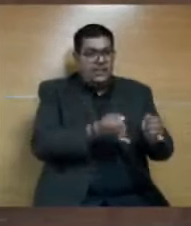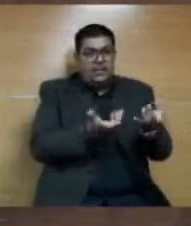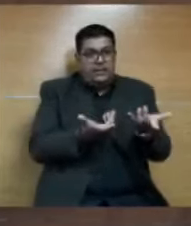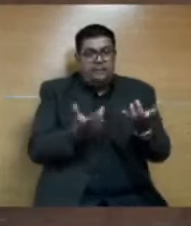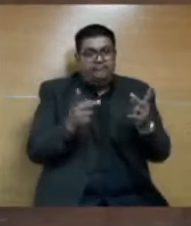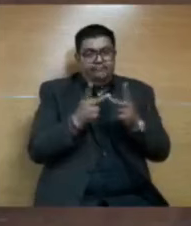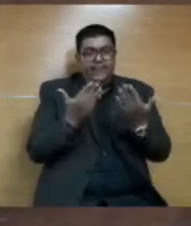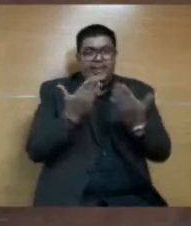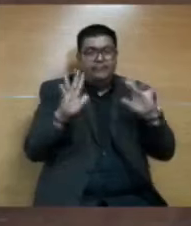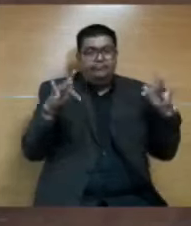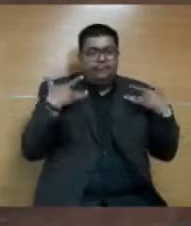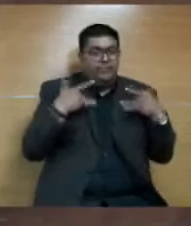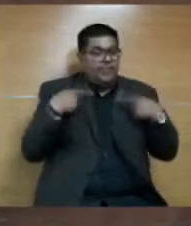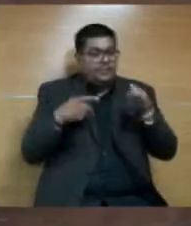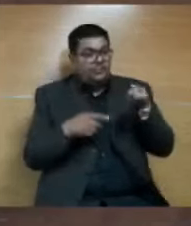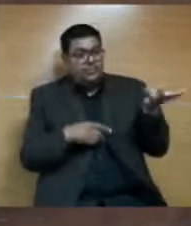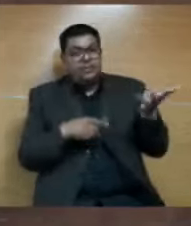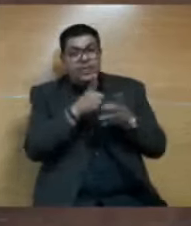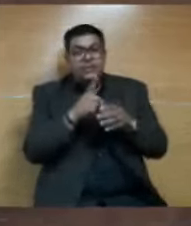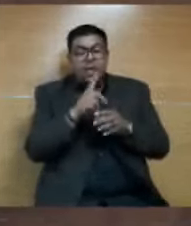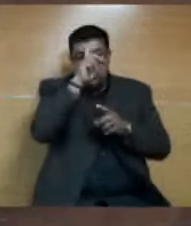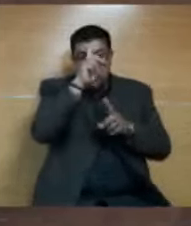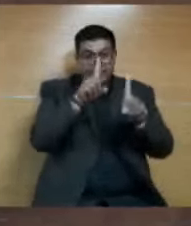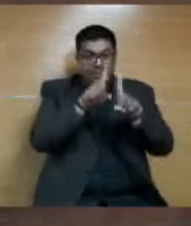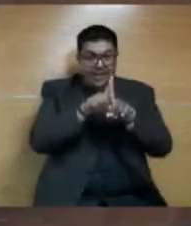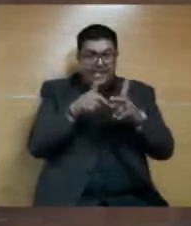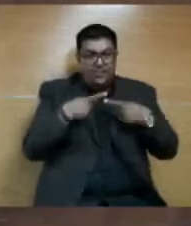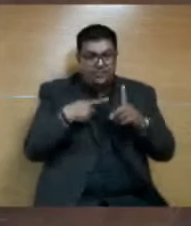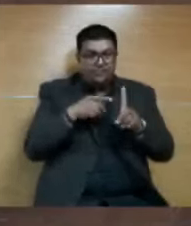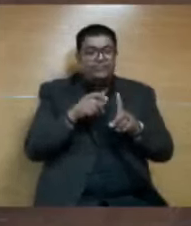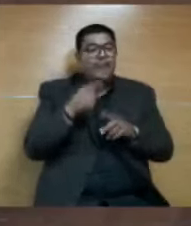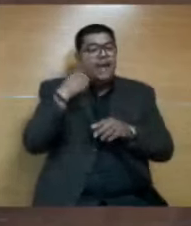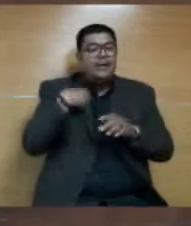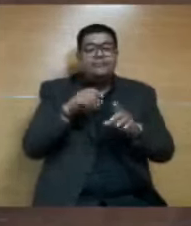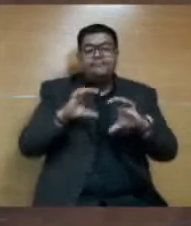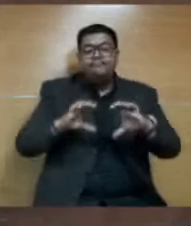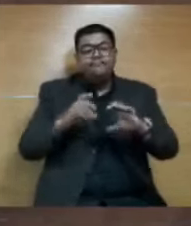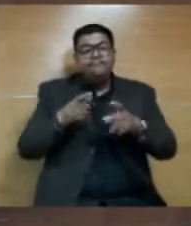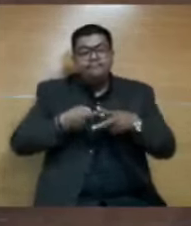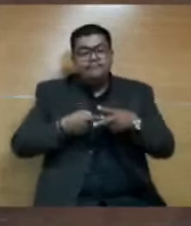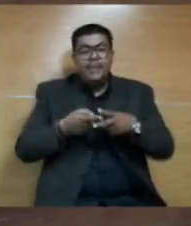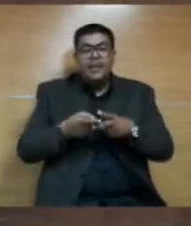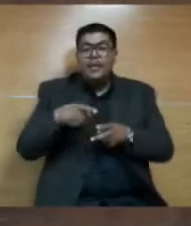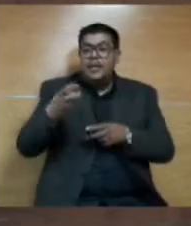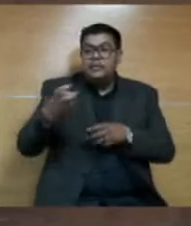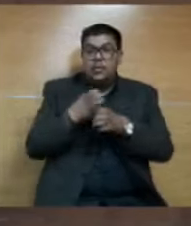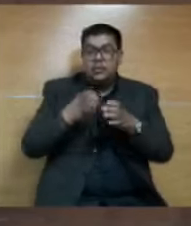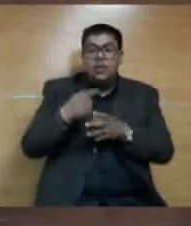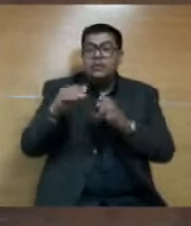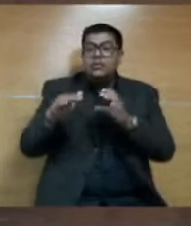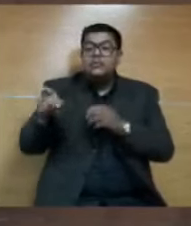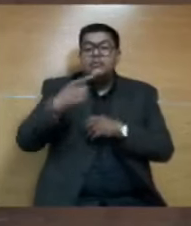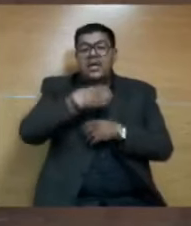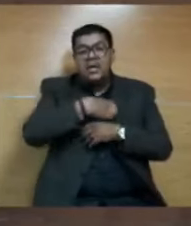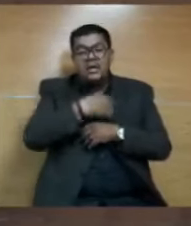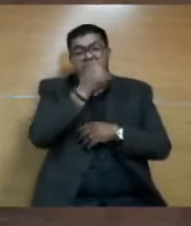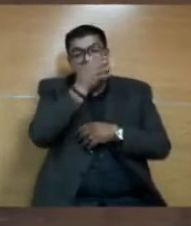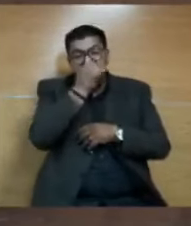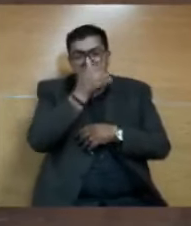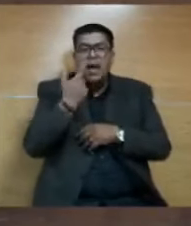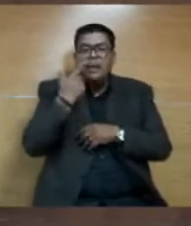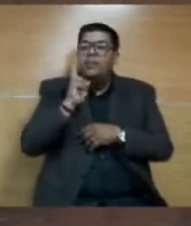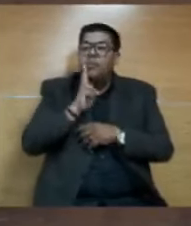y de imparcialidad de las personas consejeras. Sin embargo, las irregularidades que adujo el actor no se acreditaron, como se